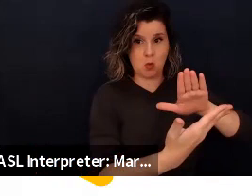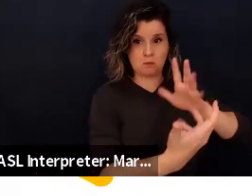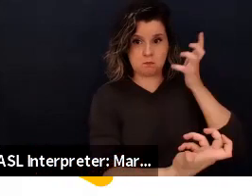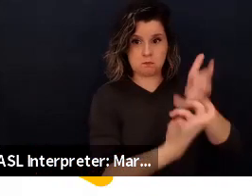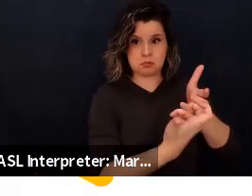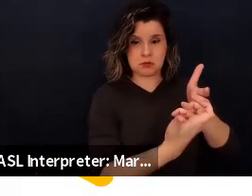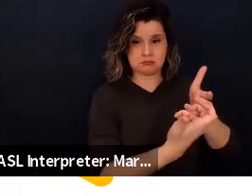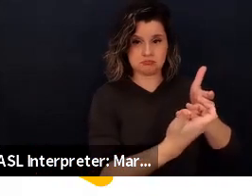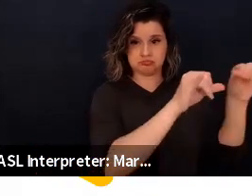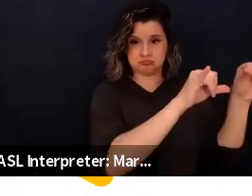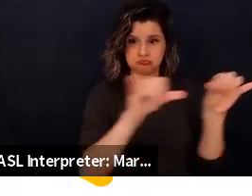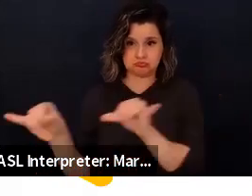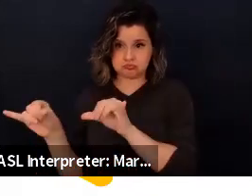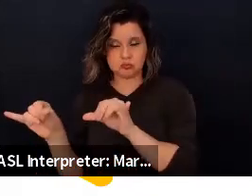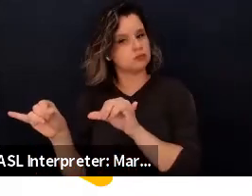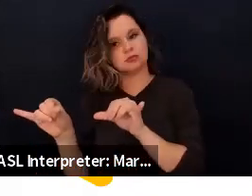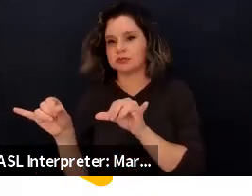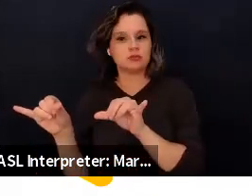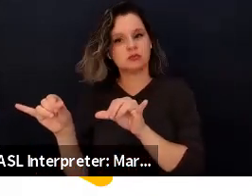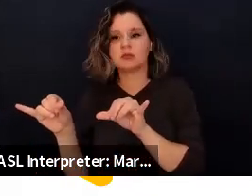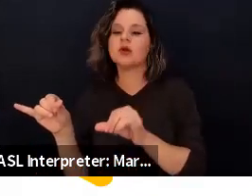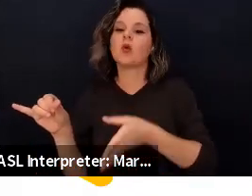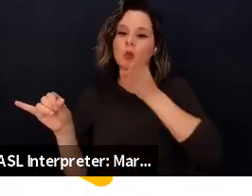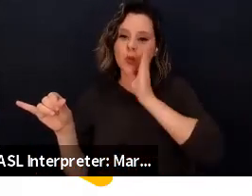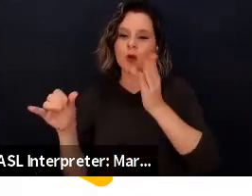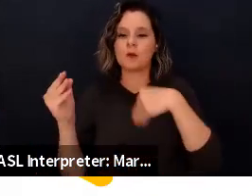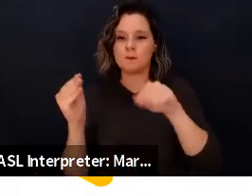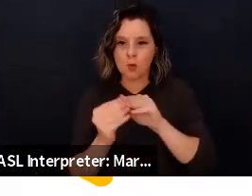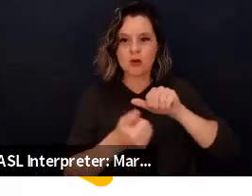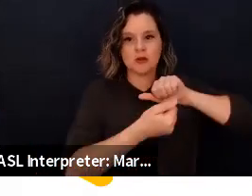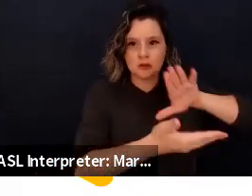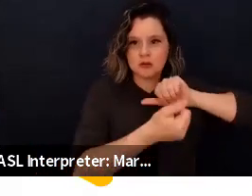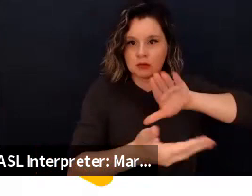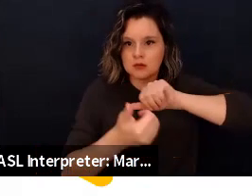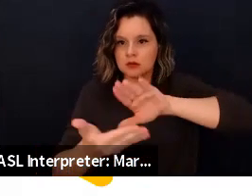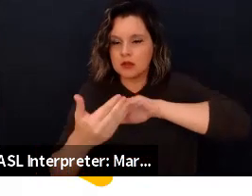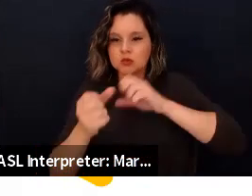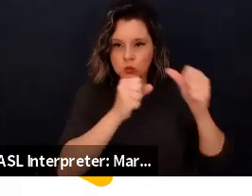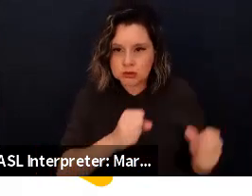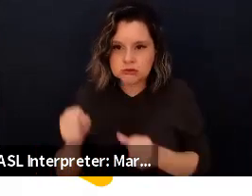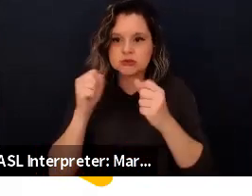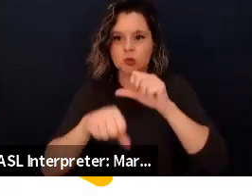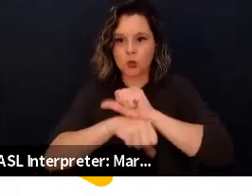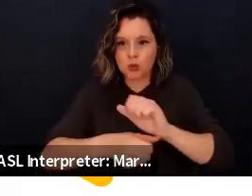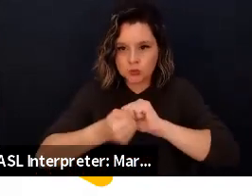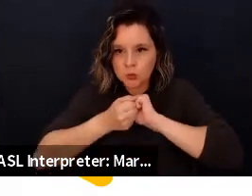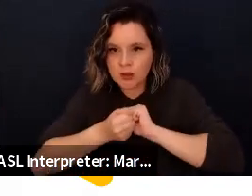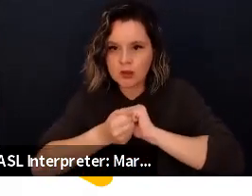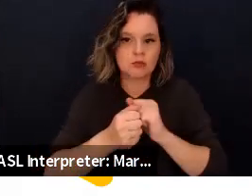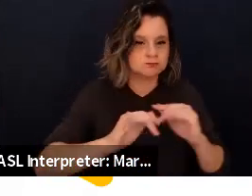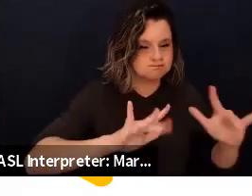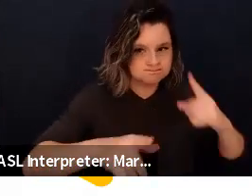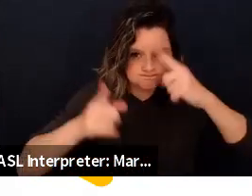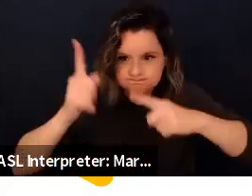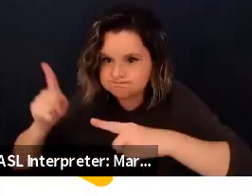a resolver todo. Yo creo que va a tomar muchas estrategias que están trabajando juntas para para que lleguemos